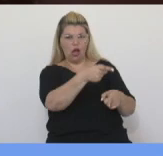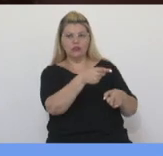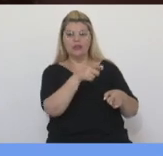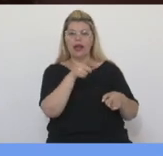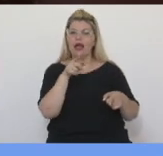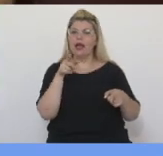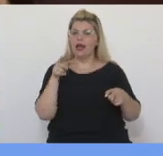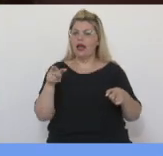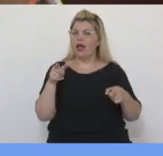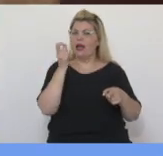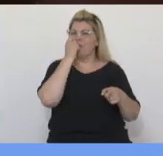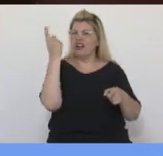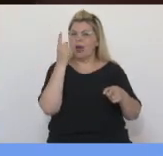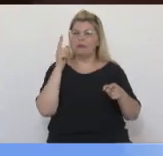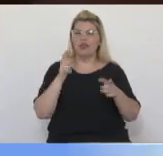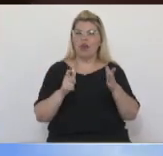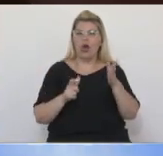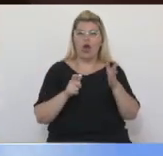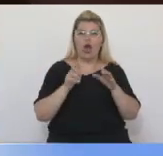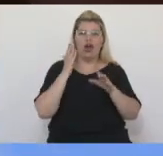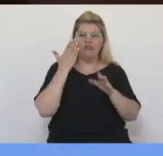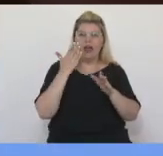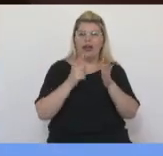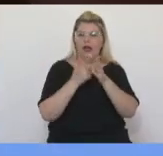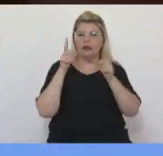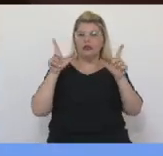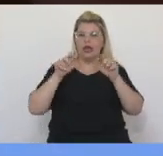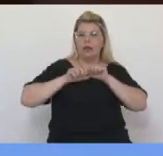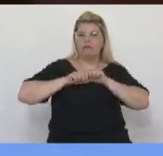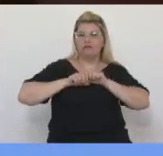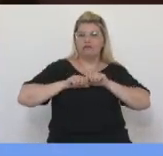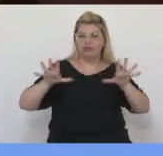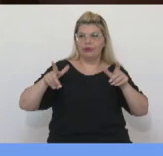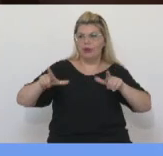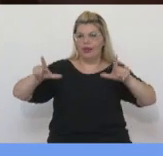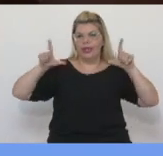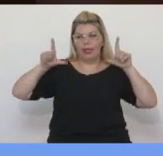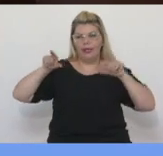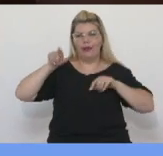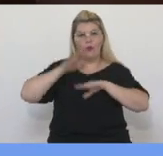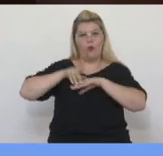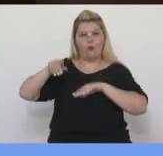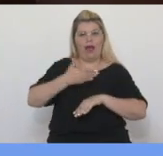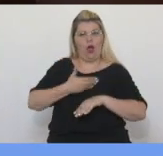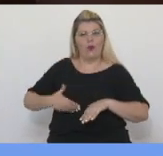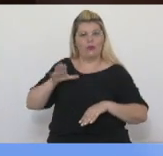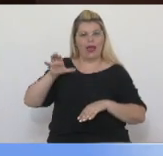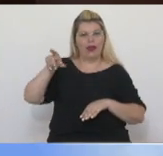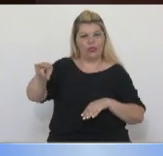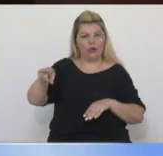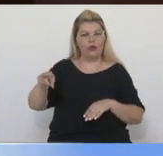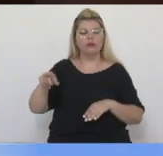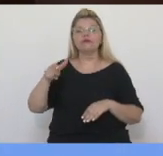en seguida por las redes y por los medios nacionales que le produce un desgaste enumerando algunas de las cosas que hacen una